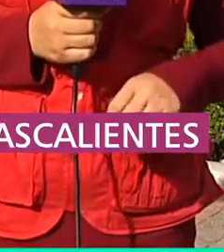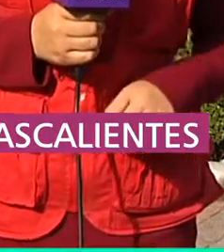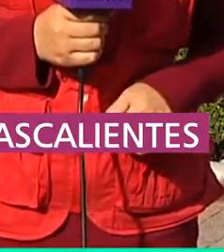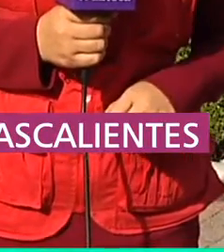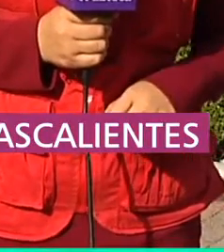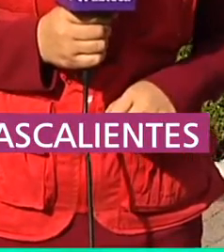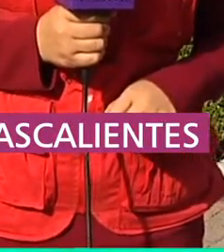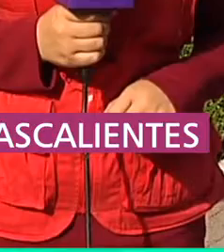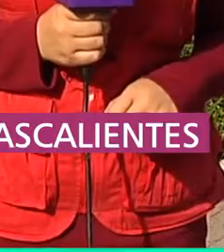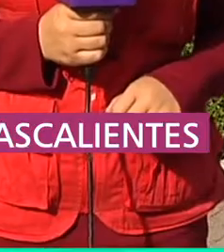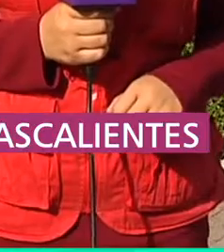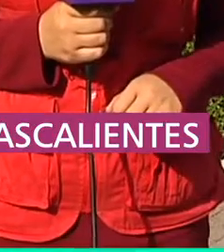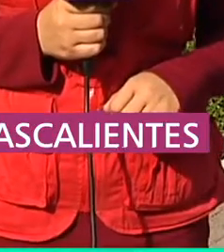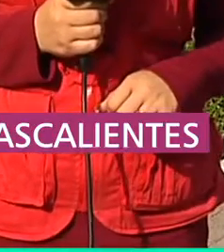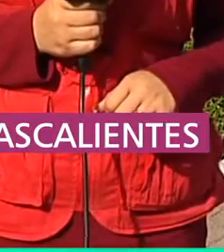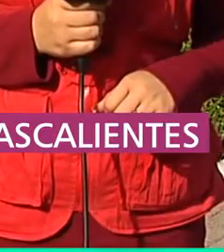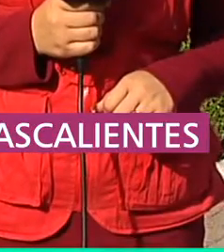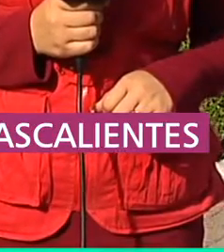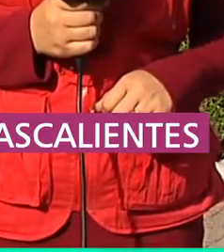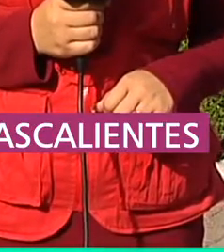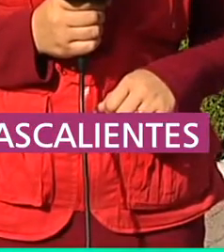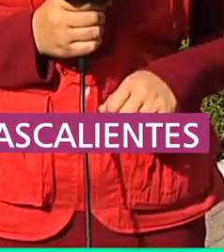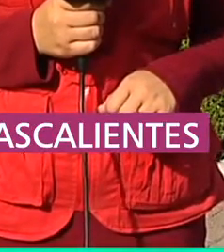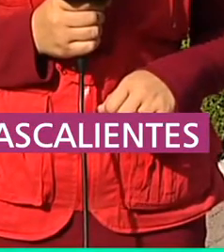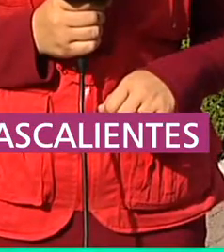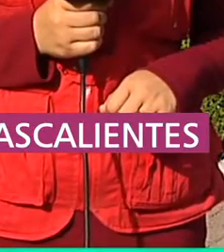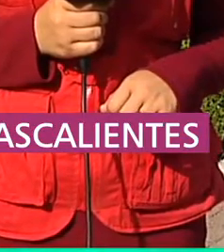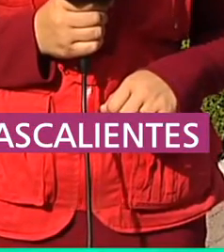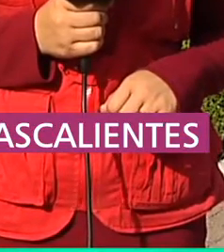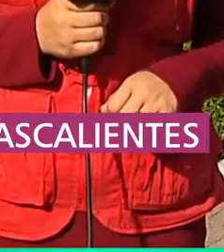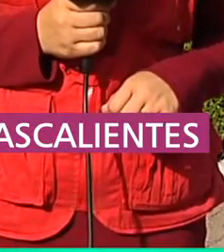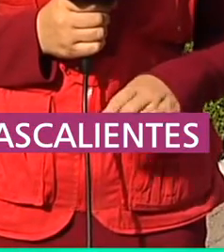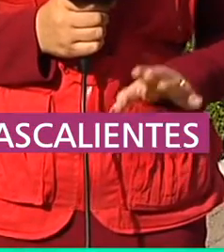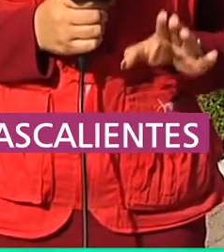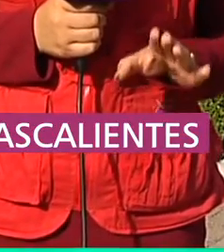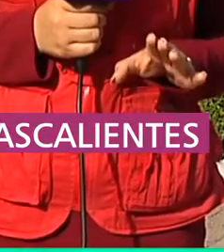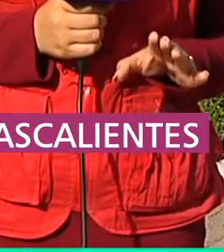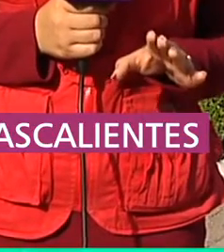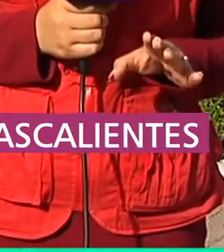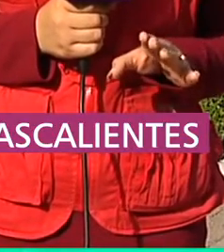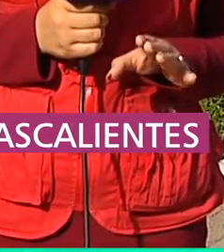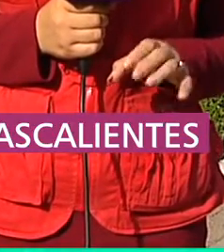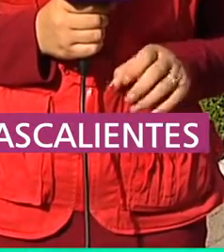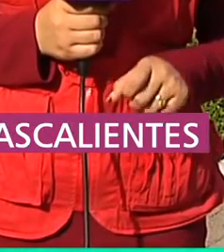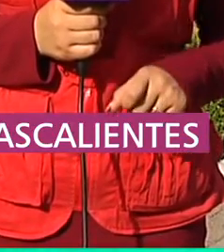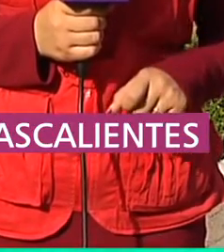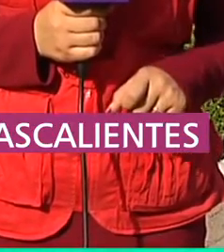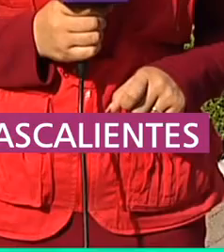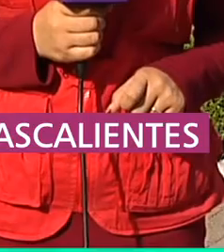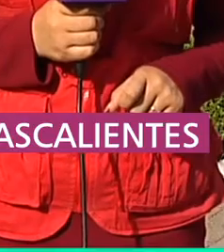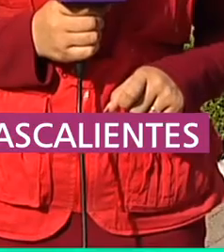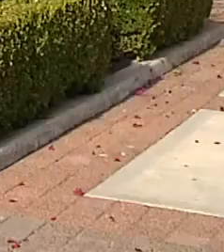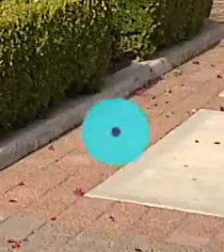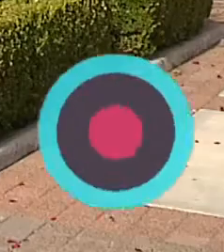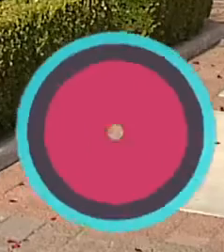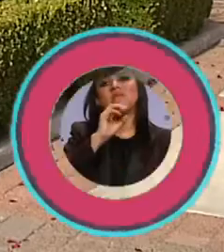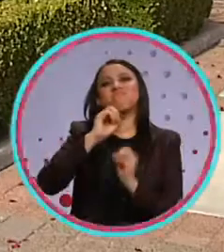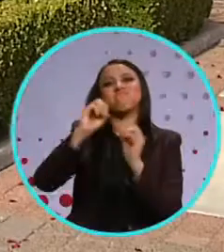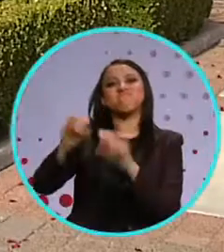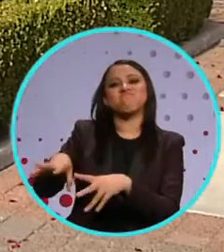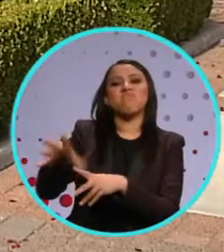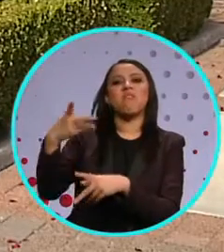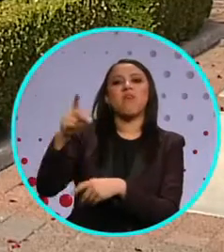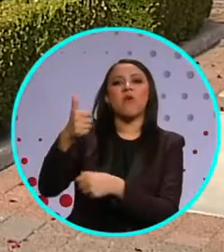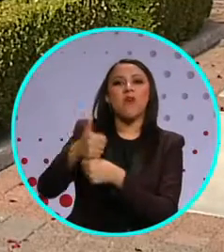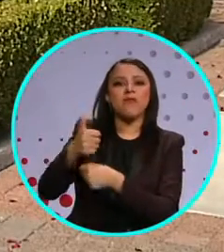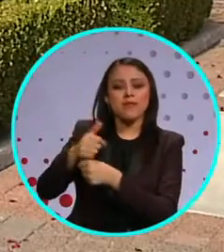Hola, muy buenos días. Yo los saludo desde el estado de Aguascalientes para presentarles la historia de Alexa, una pequeñita que fue abandonada por su madre al nacer y rescatada por